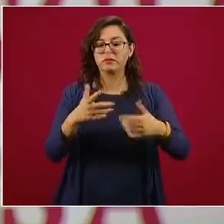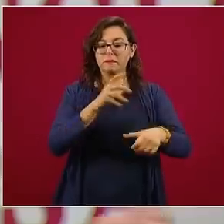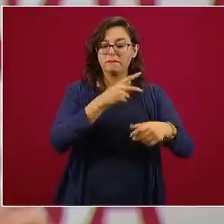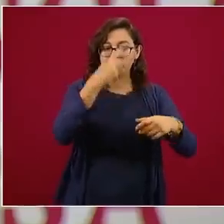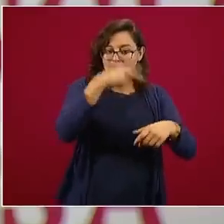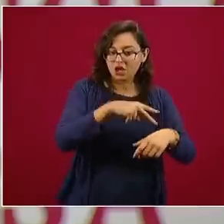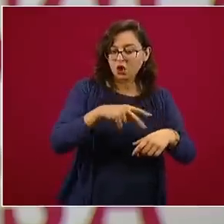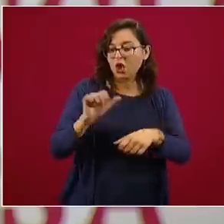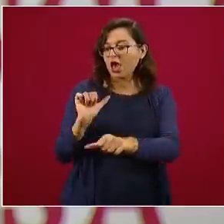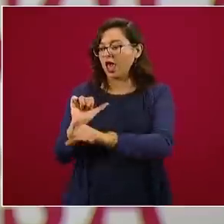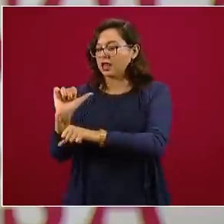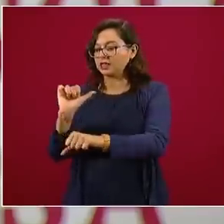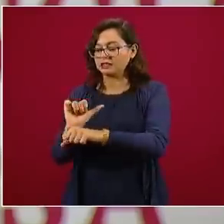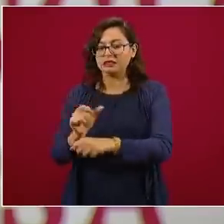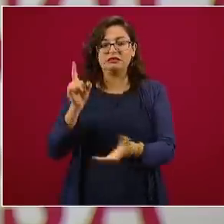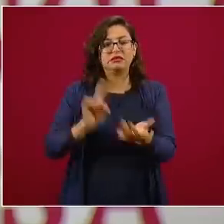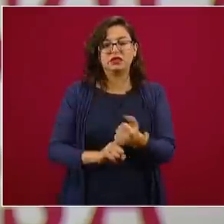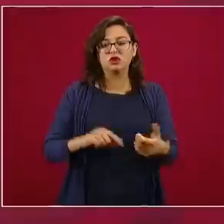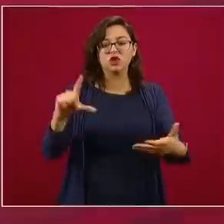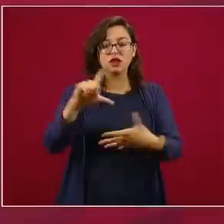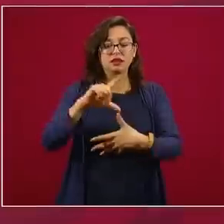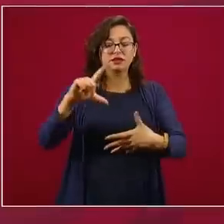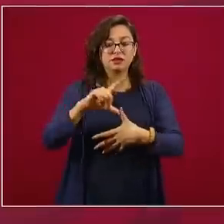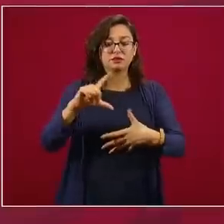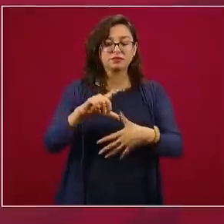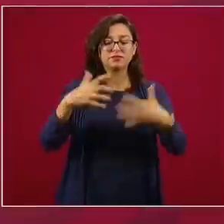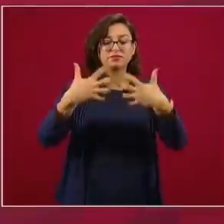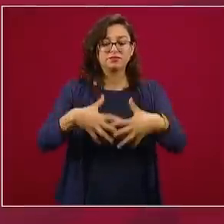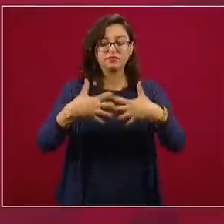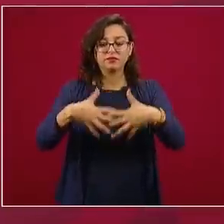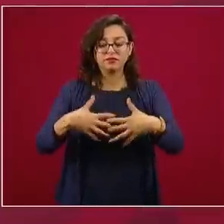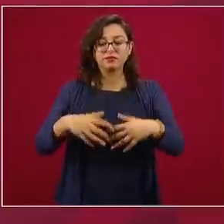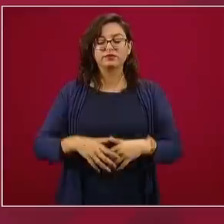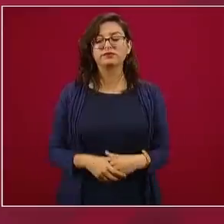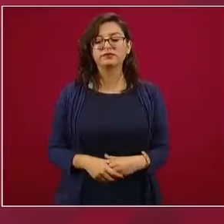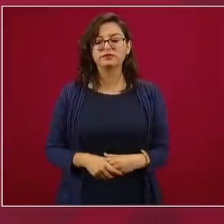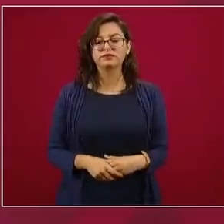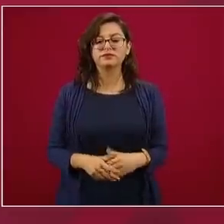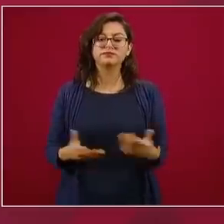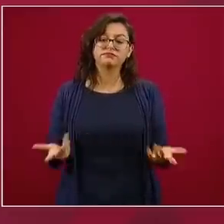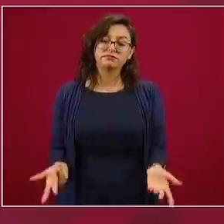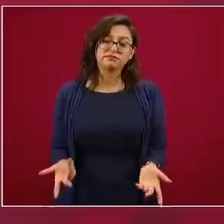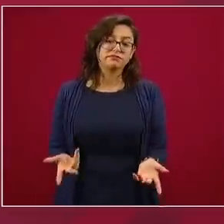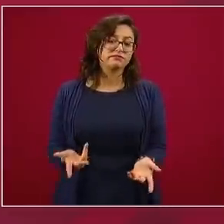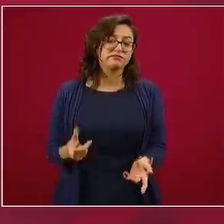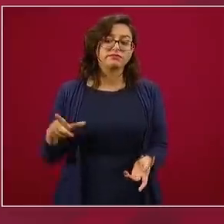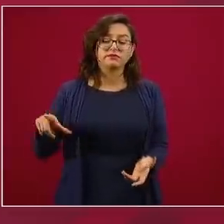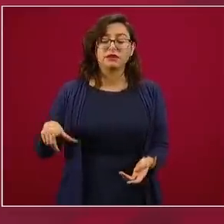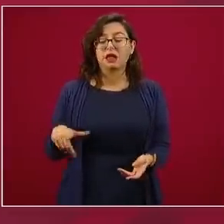Argentina. ¿En base a qué se va a tomar la decisión? Bueno, primero, cada gobierno determinará